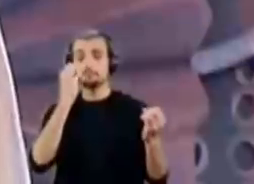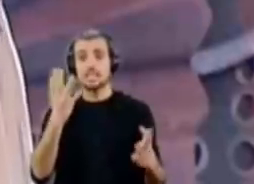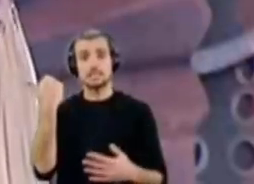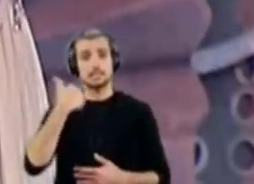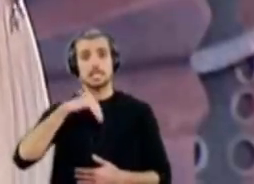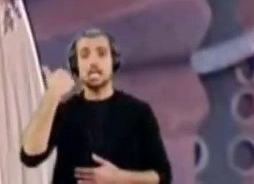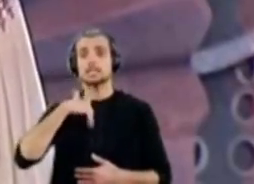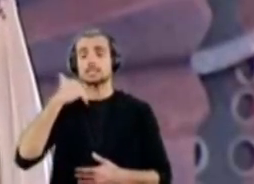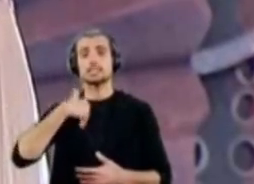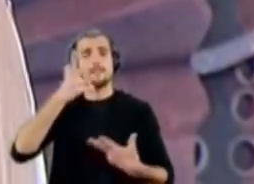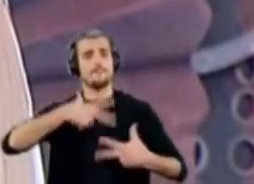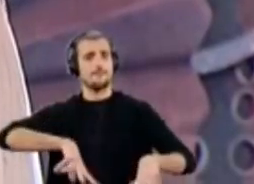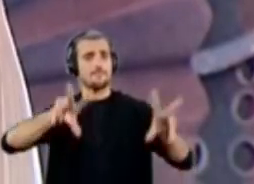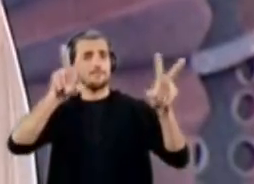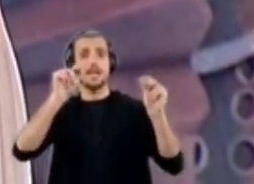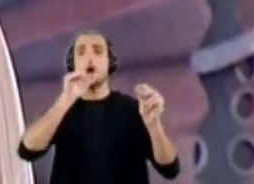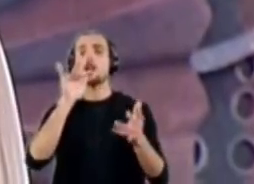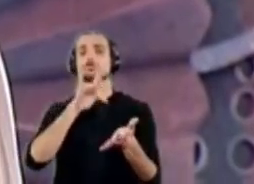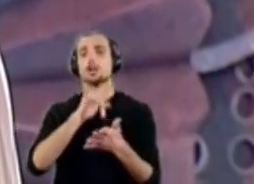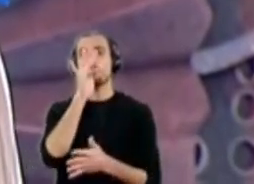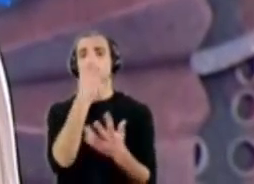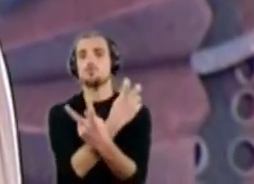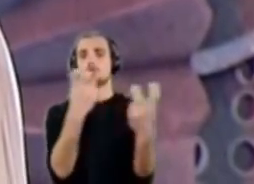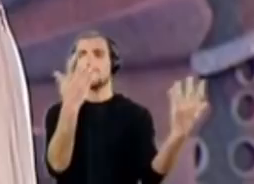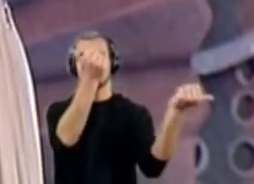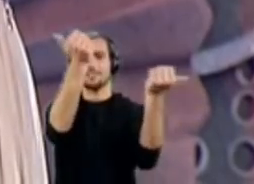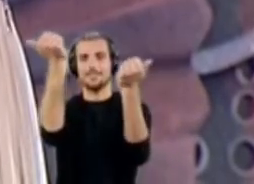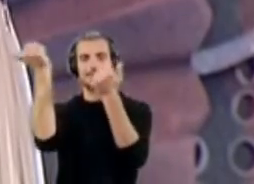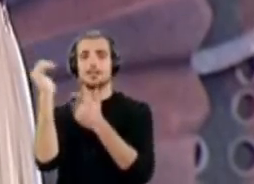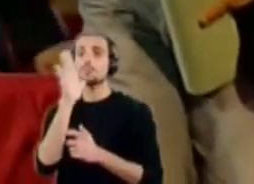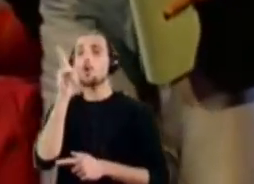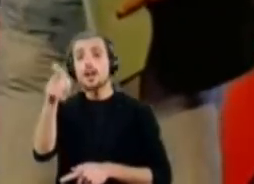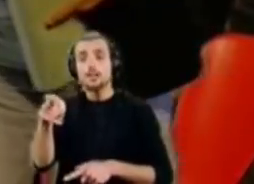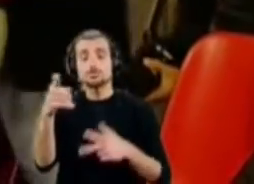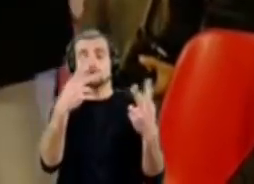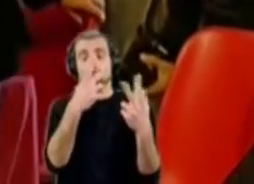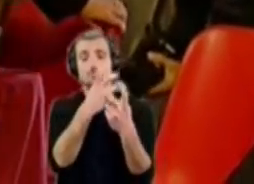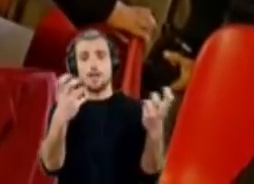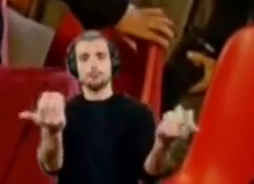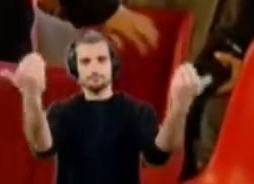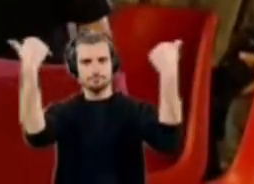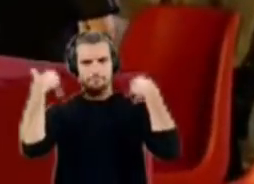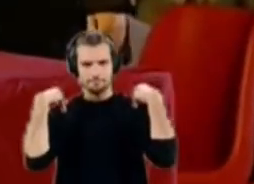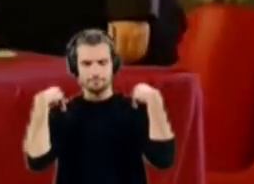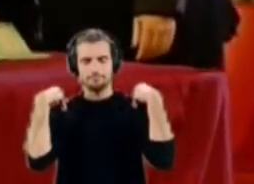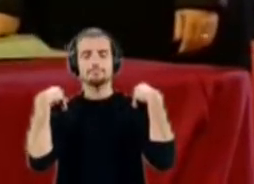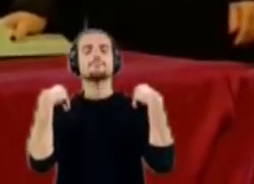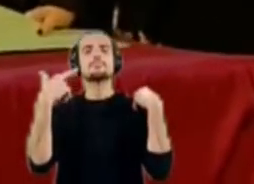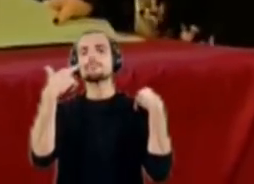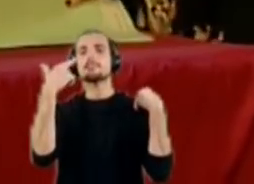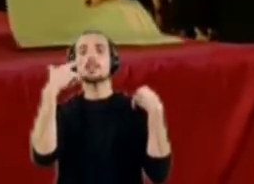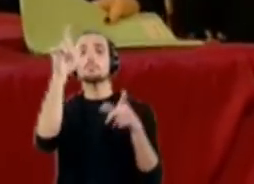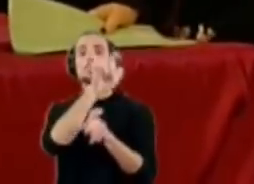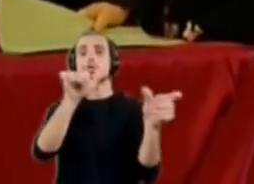momento el arte y toca despedir al jurado, porque el jurado tiene ahora el trabajo de decidir quiénes son